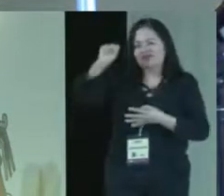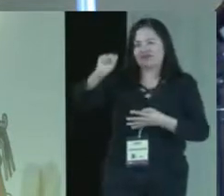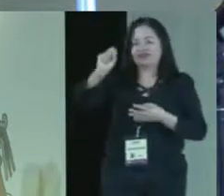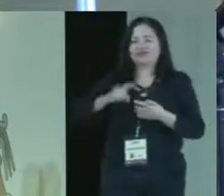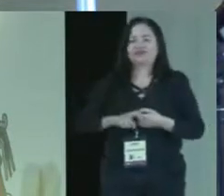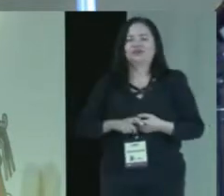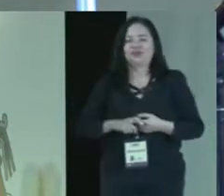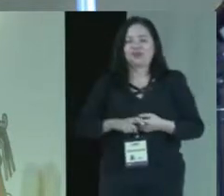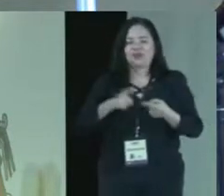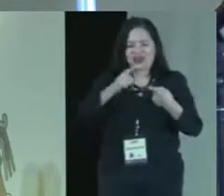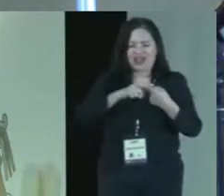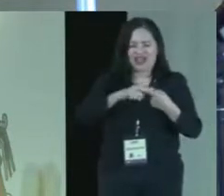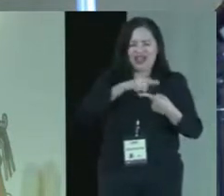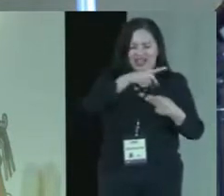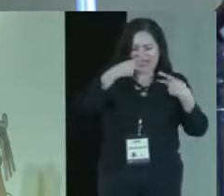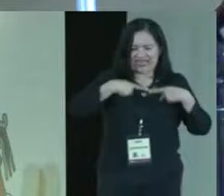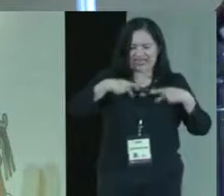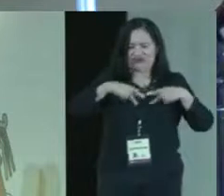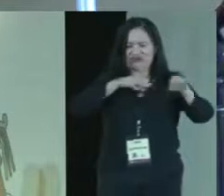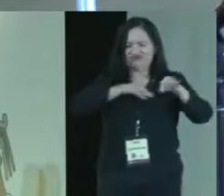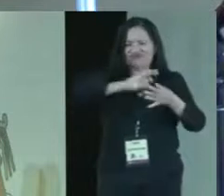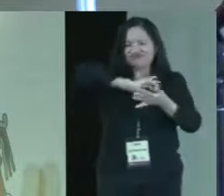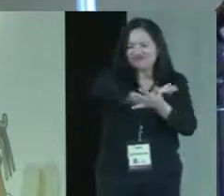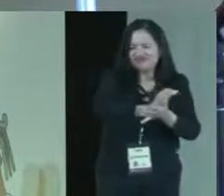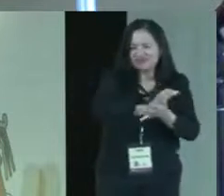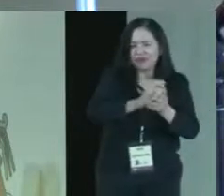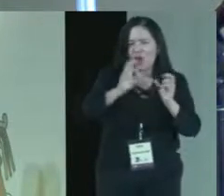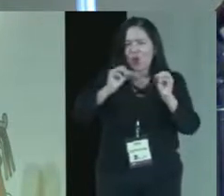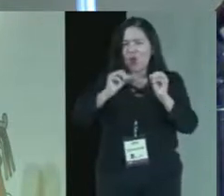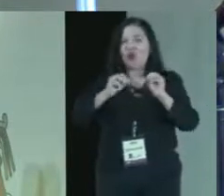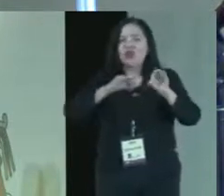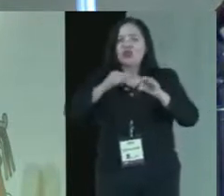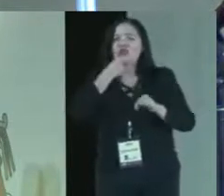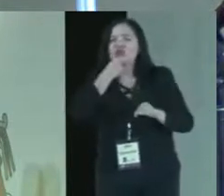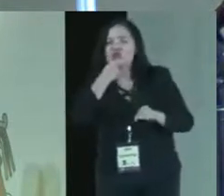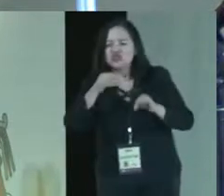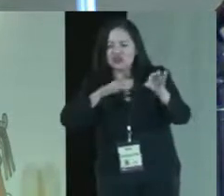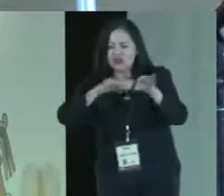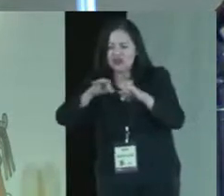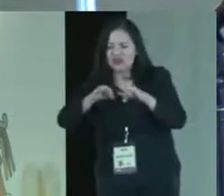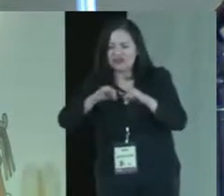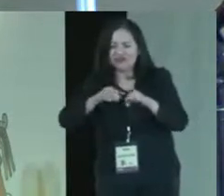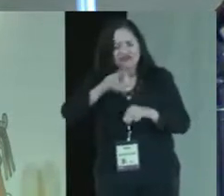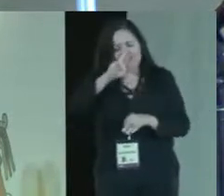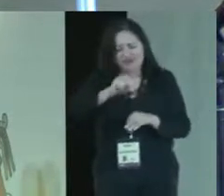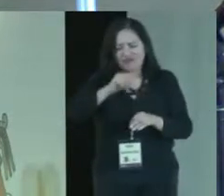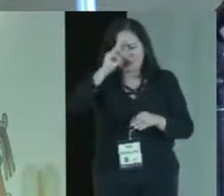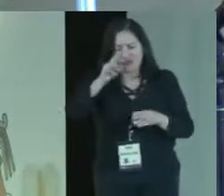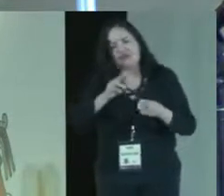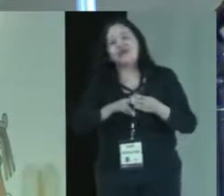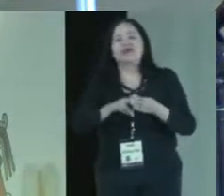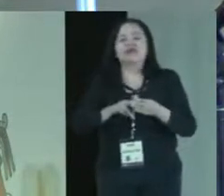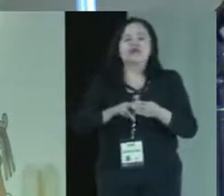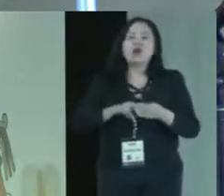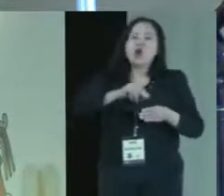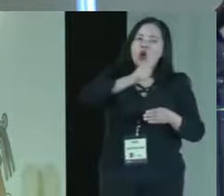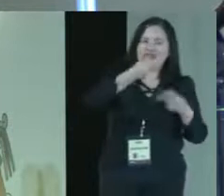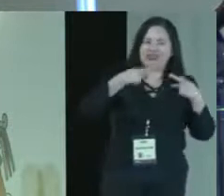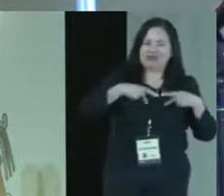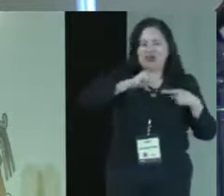y violencia en el trabajo, trabajo forzoso e infantil, trabajadores migrantes, inspección